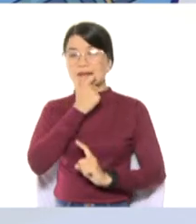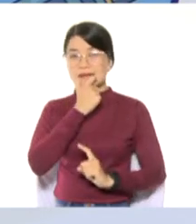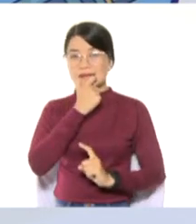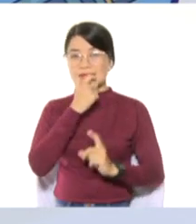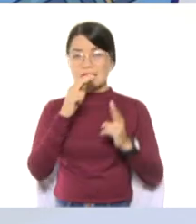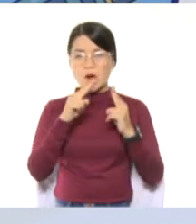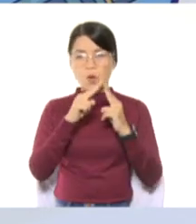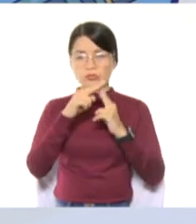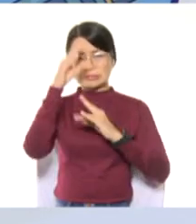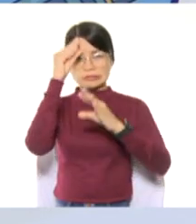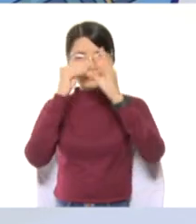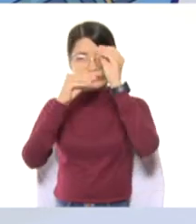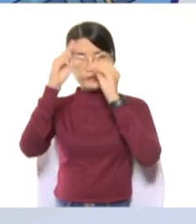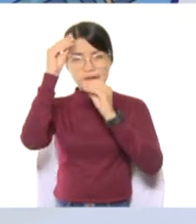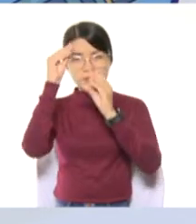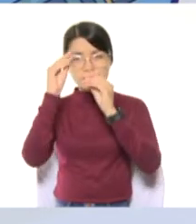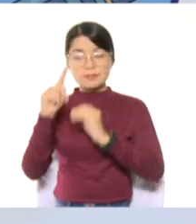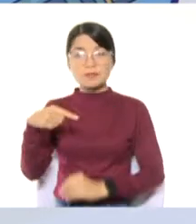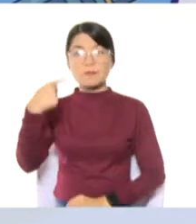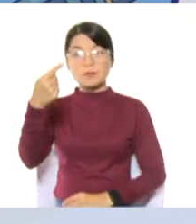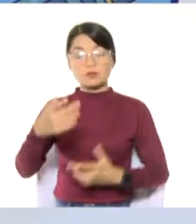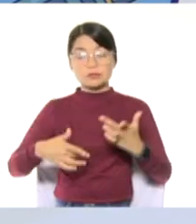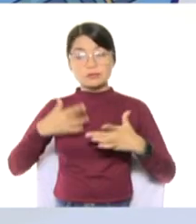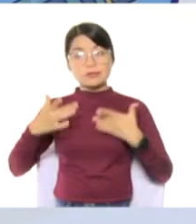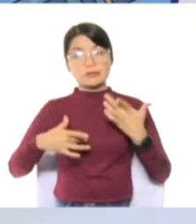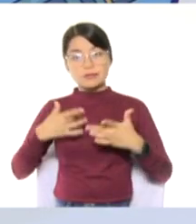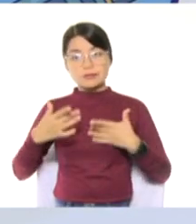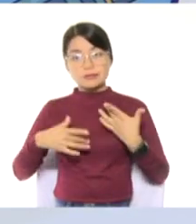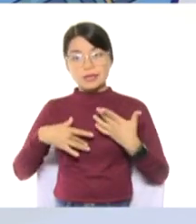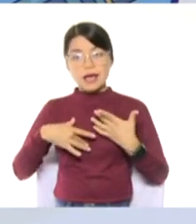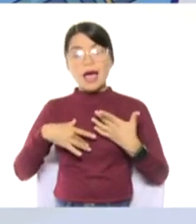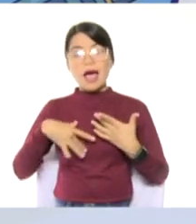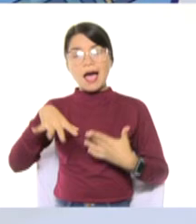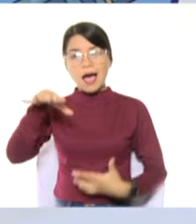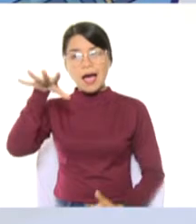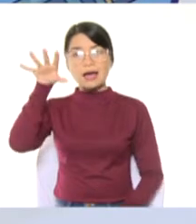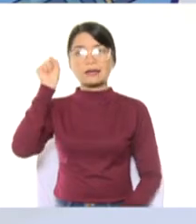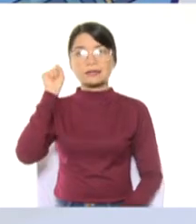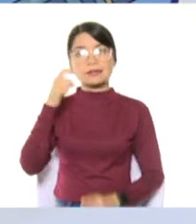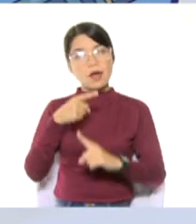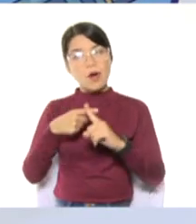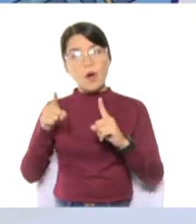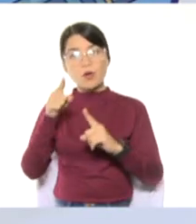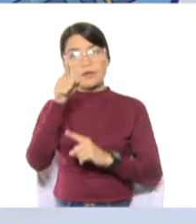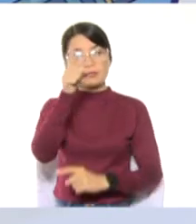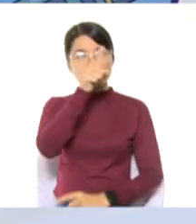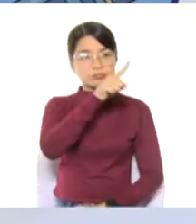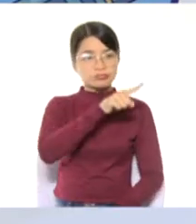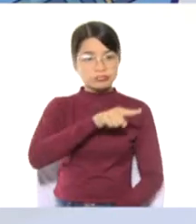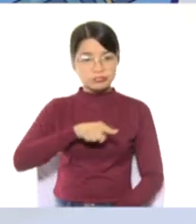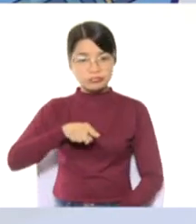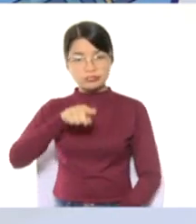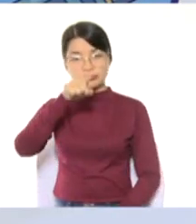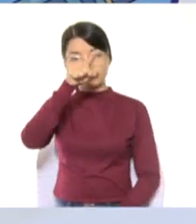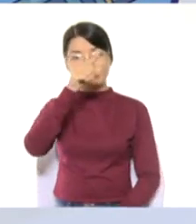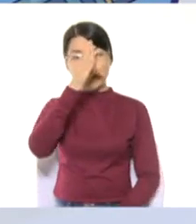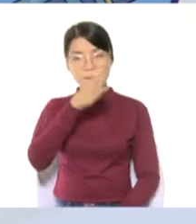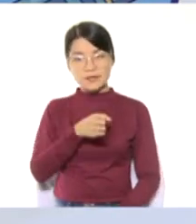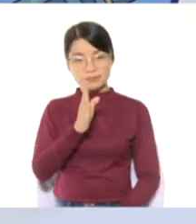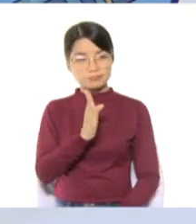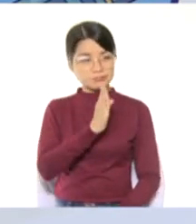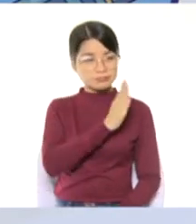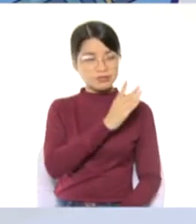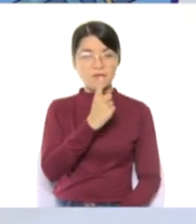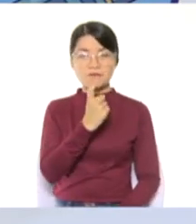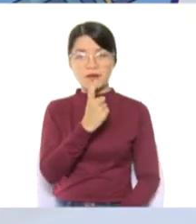próxima actividad, las próximas orientaciones, entiendan lo que es la siguiente parte que nos falta y les sea muy